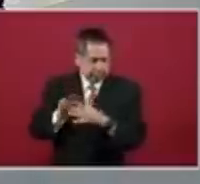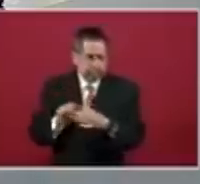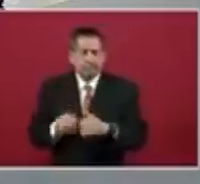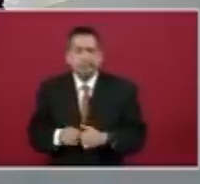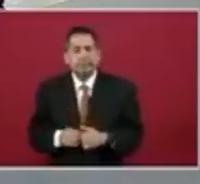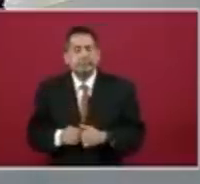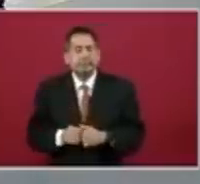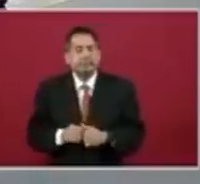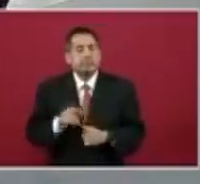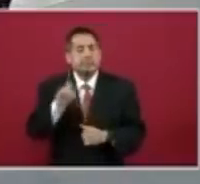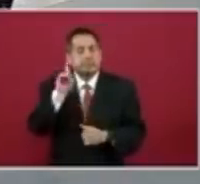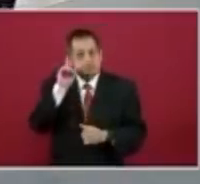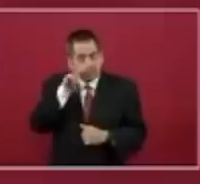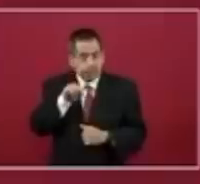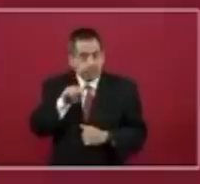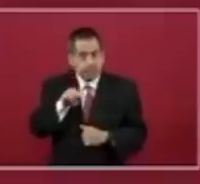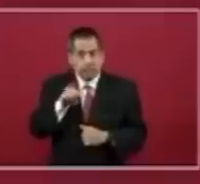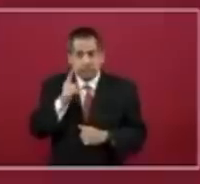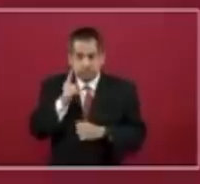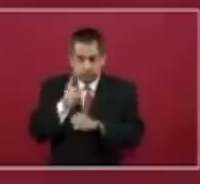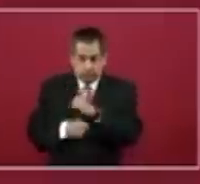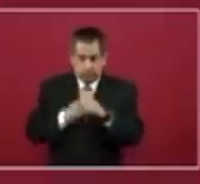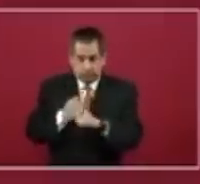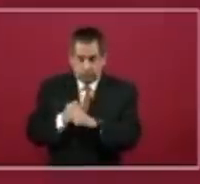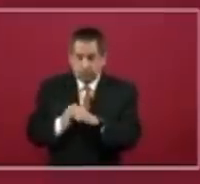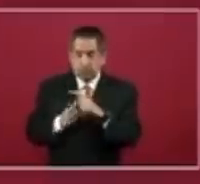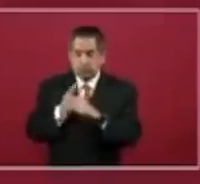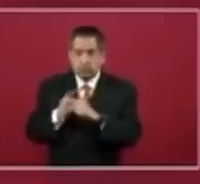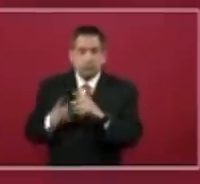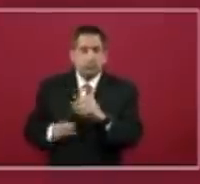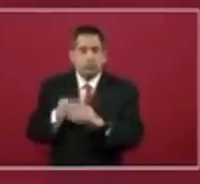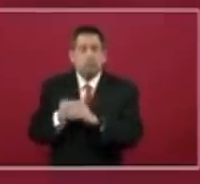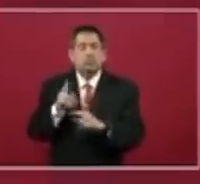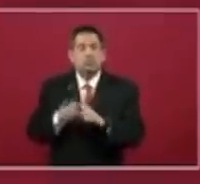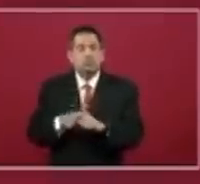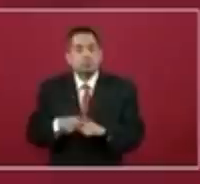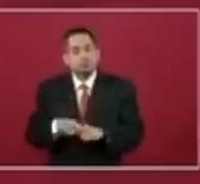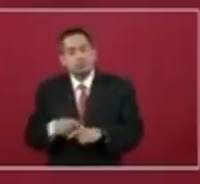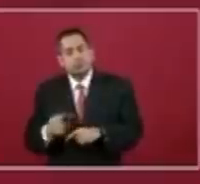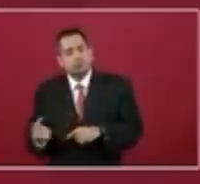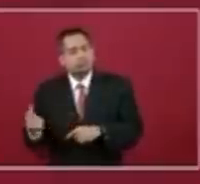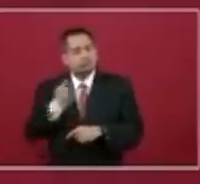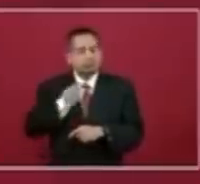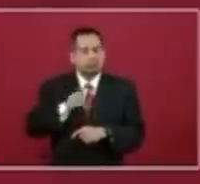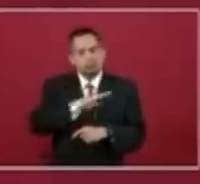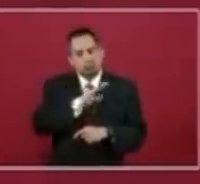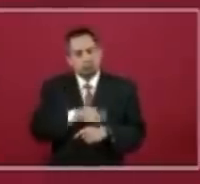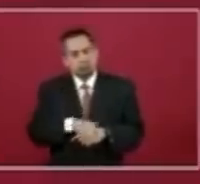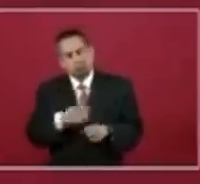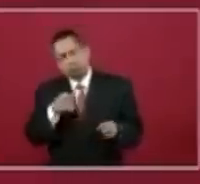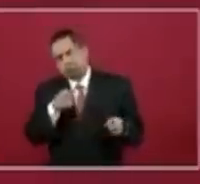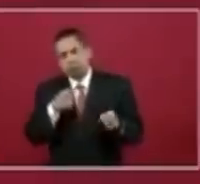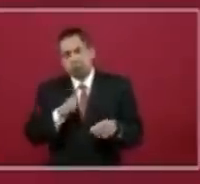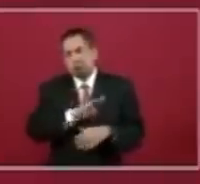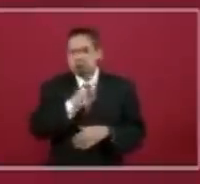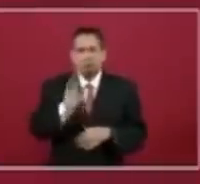es un año más del asesinato que se consuma